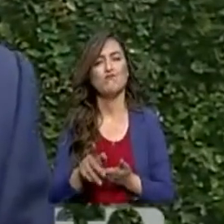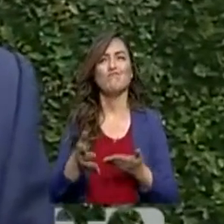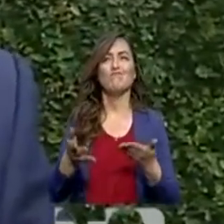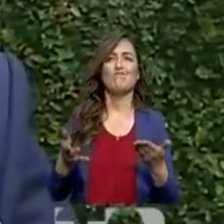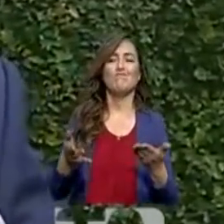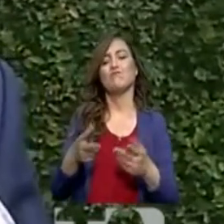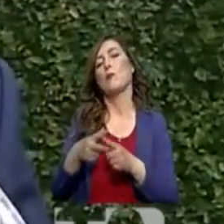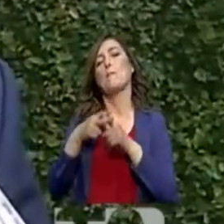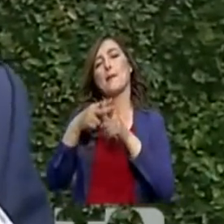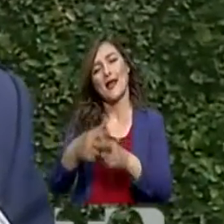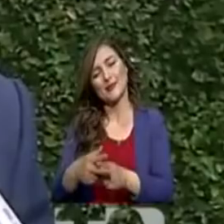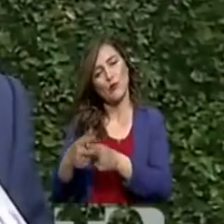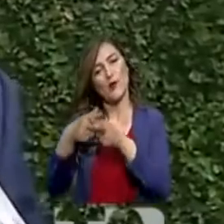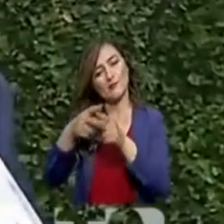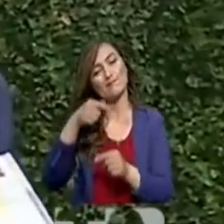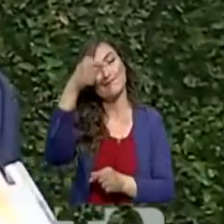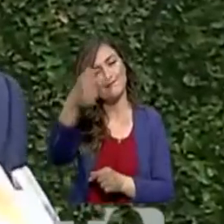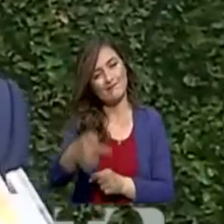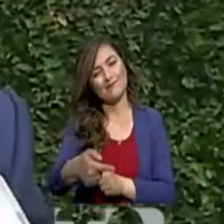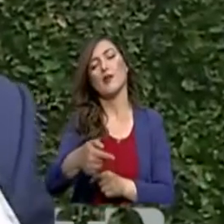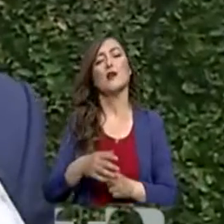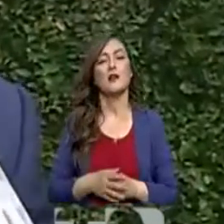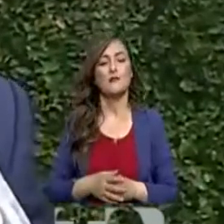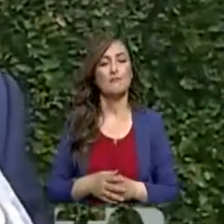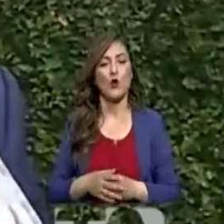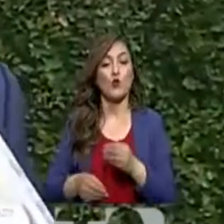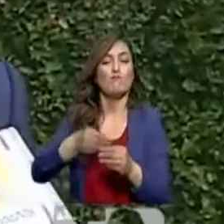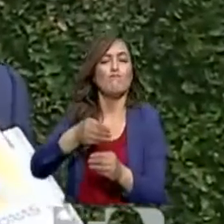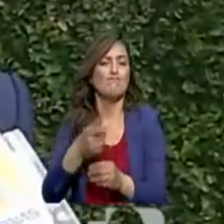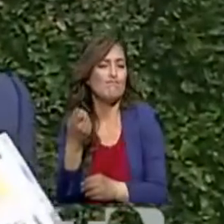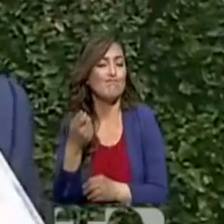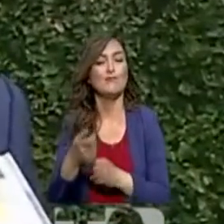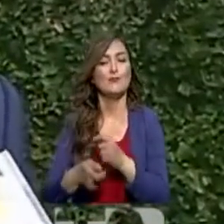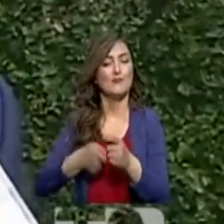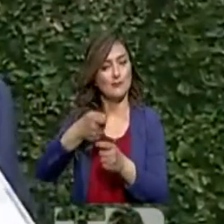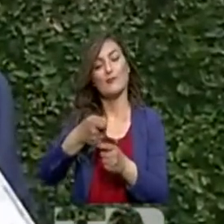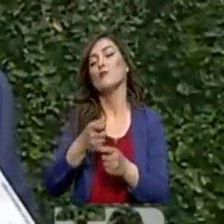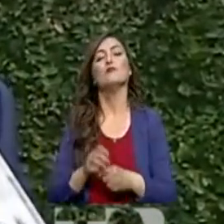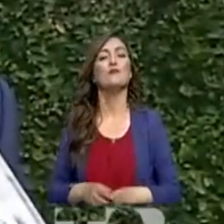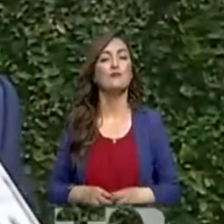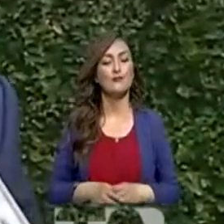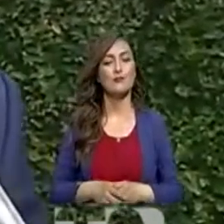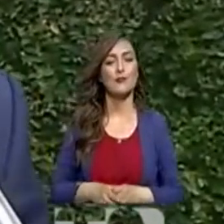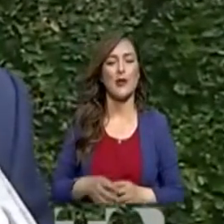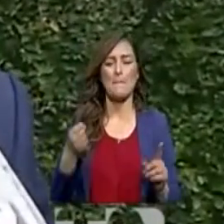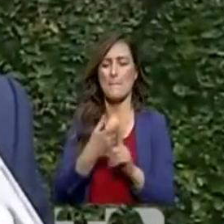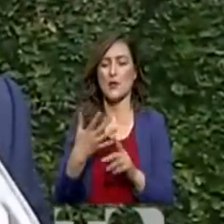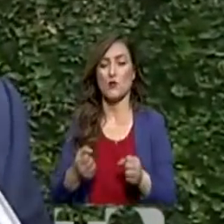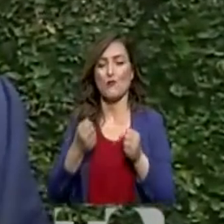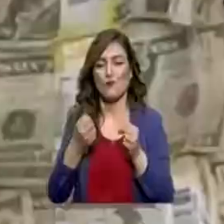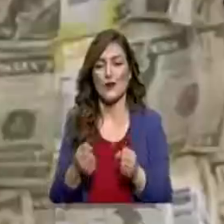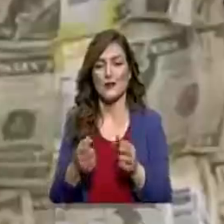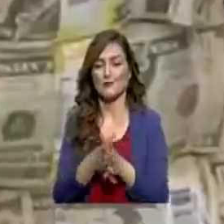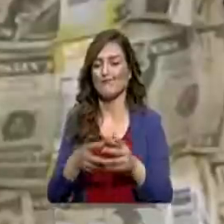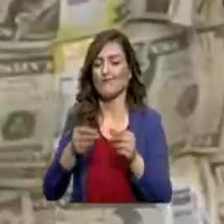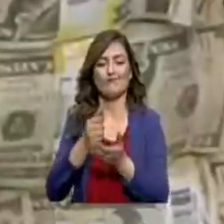especie de crédito tributario para el siguiente periodo o una especie de remisión para el siguiente periodo, para de esta manera compensar el duro golpe que han tenido durante la